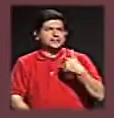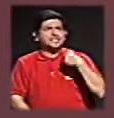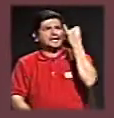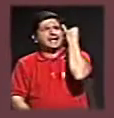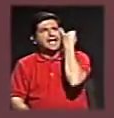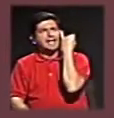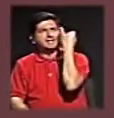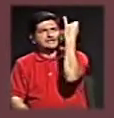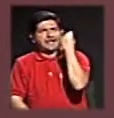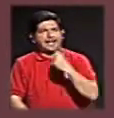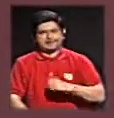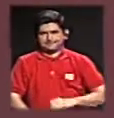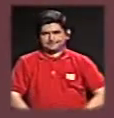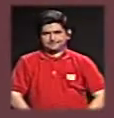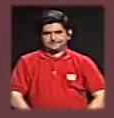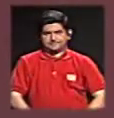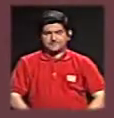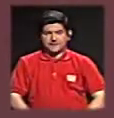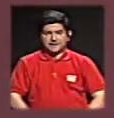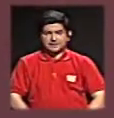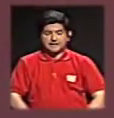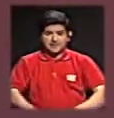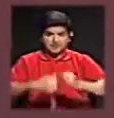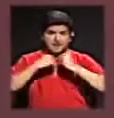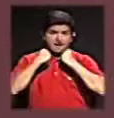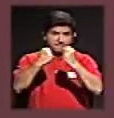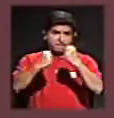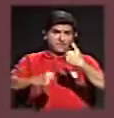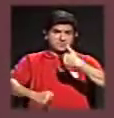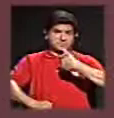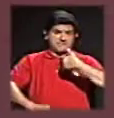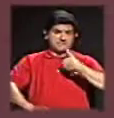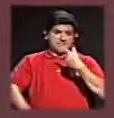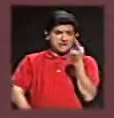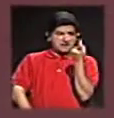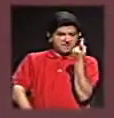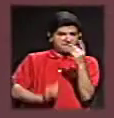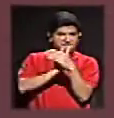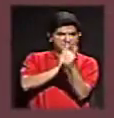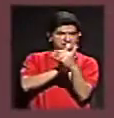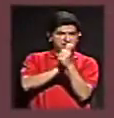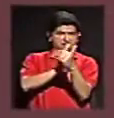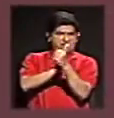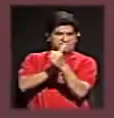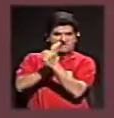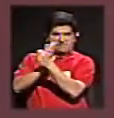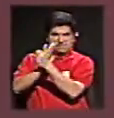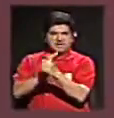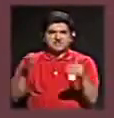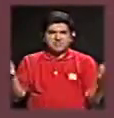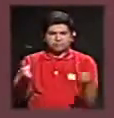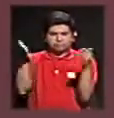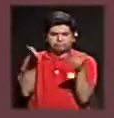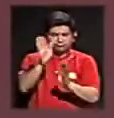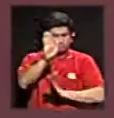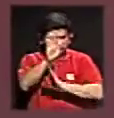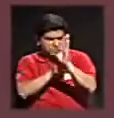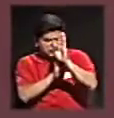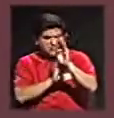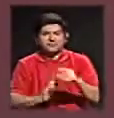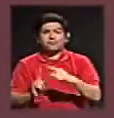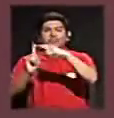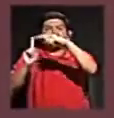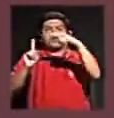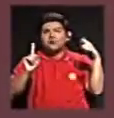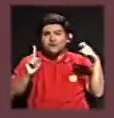idea de la magnitud de esta falta de capacidad para promover el desarrollo